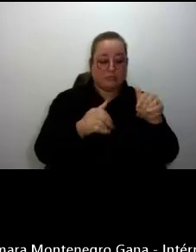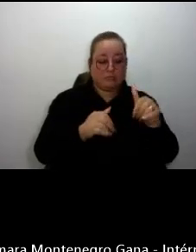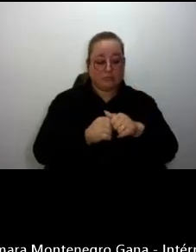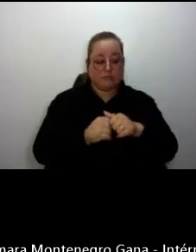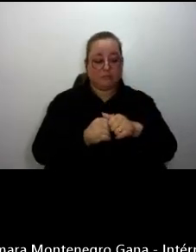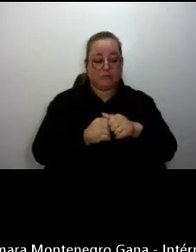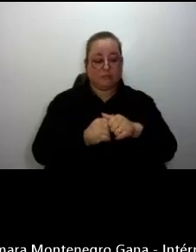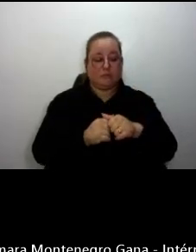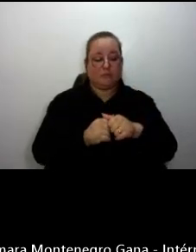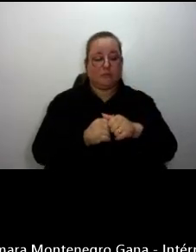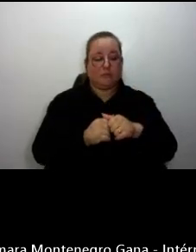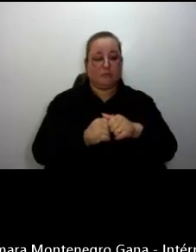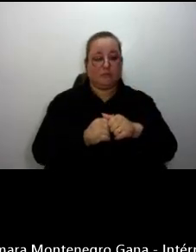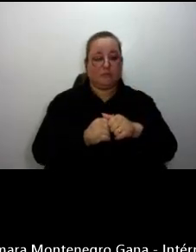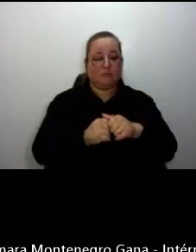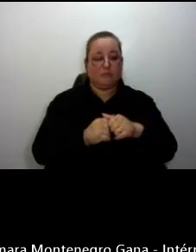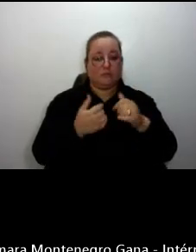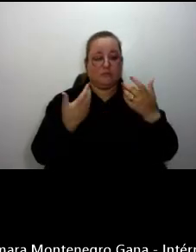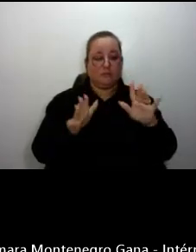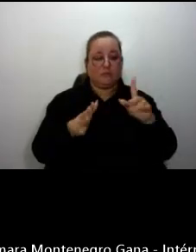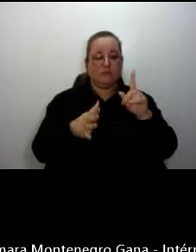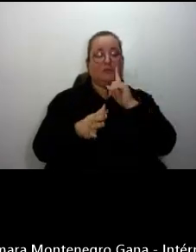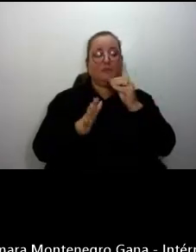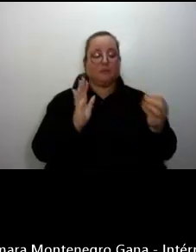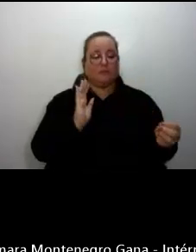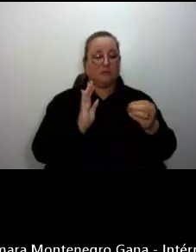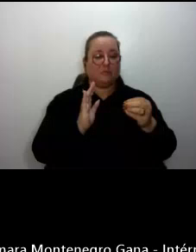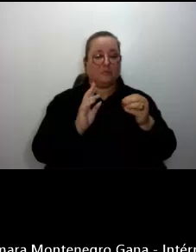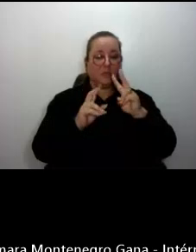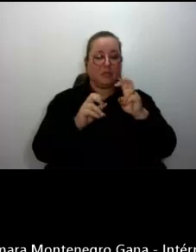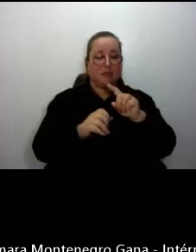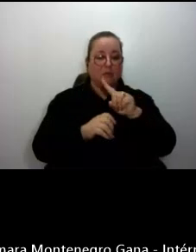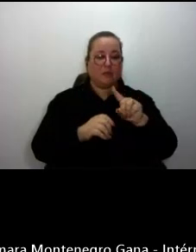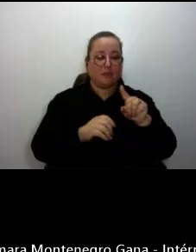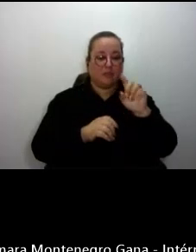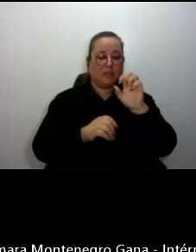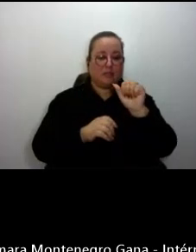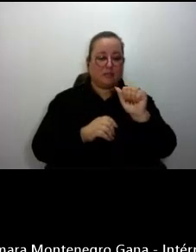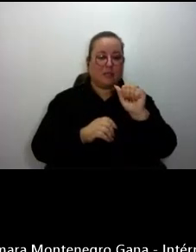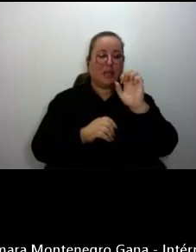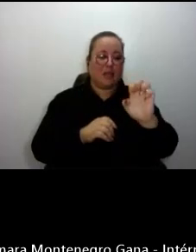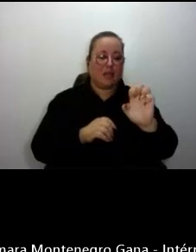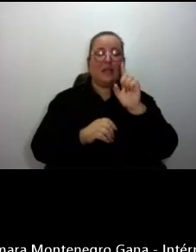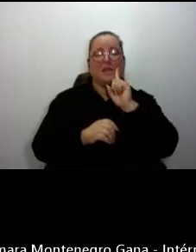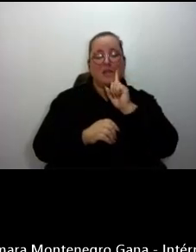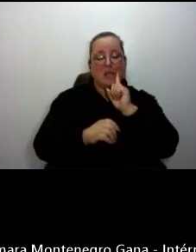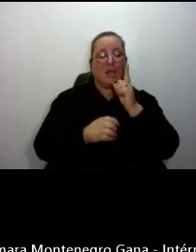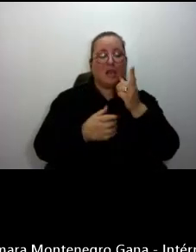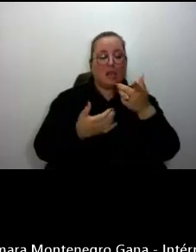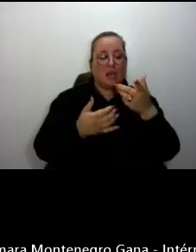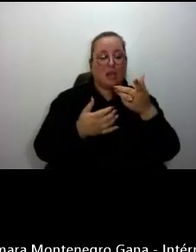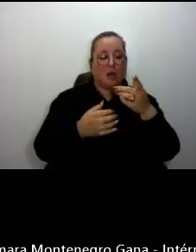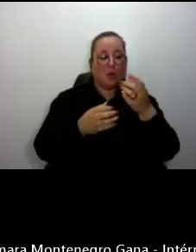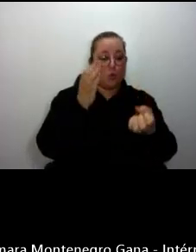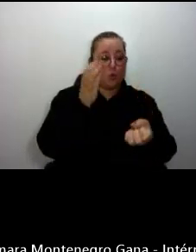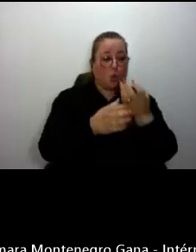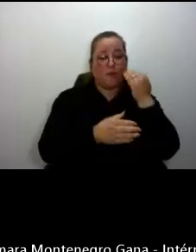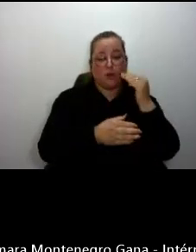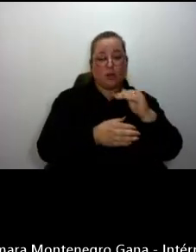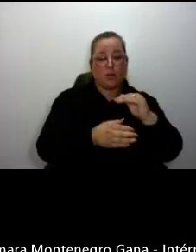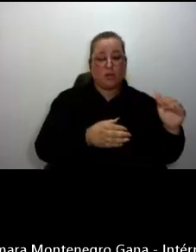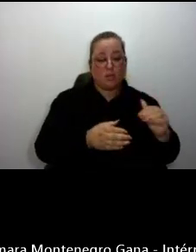que con ya la implementación del SAE hace que la incorporación de niños